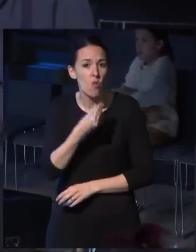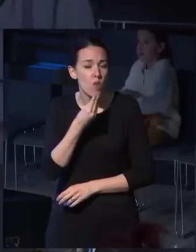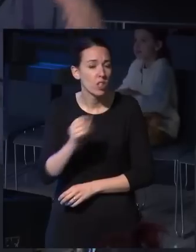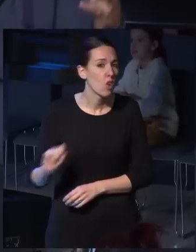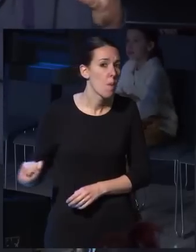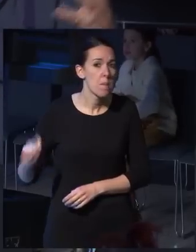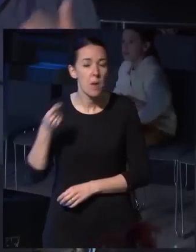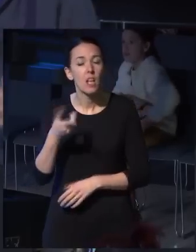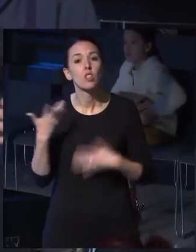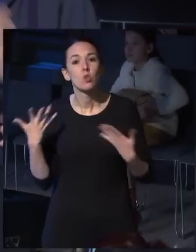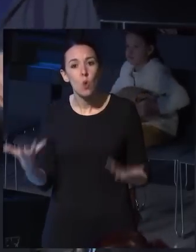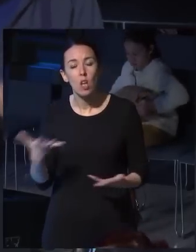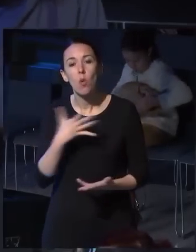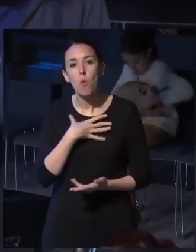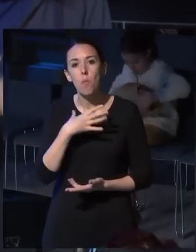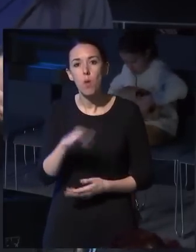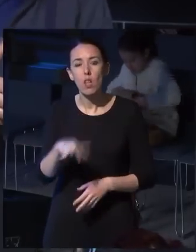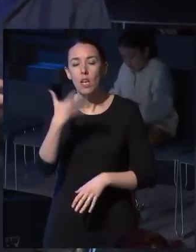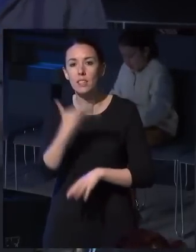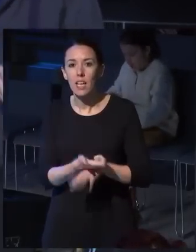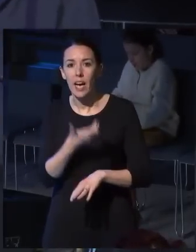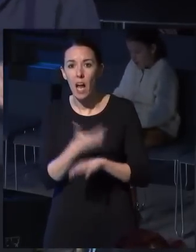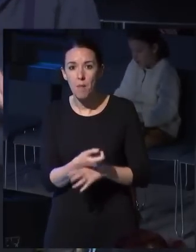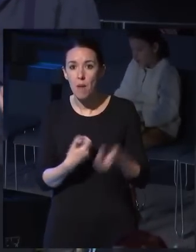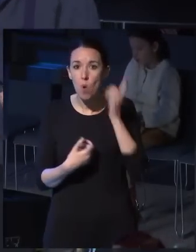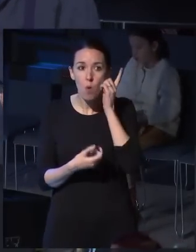todo, ¿no? Que es que tú puedas grabar aquí